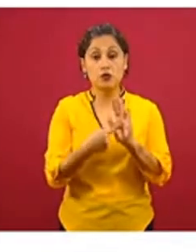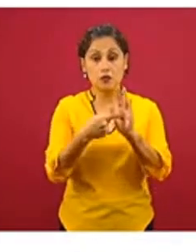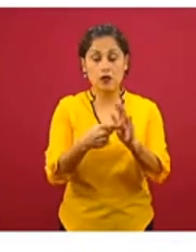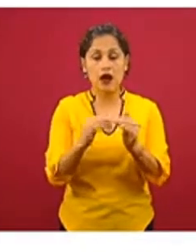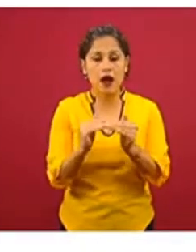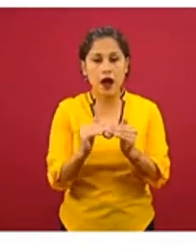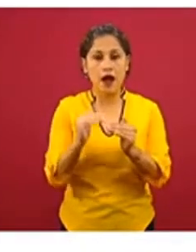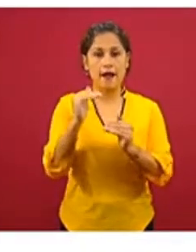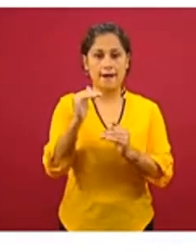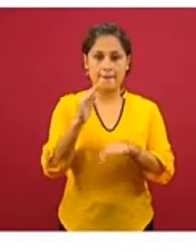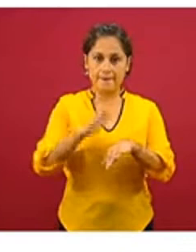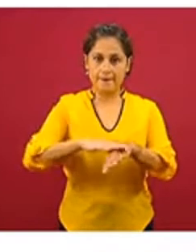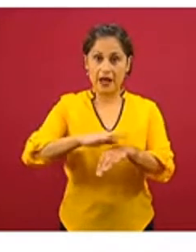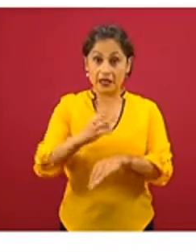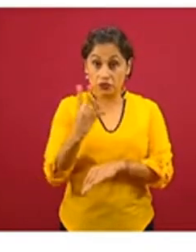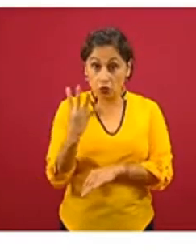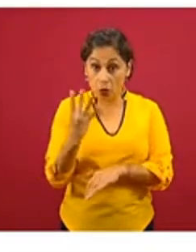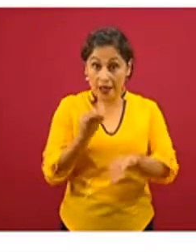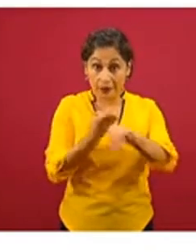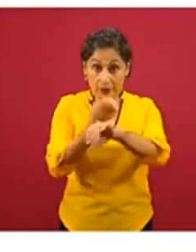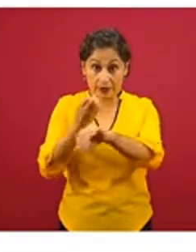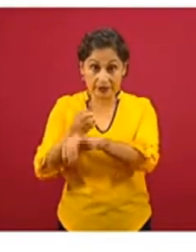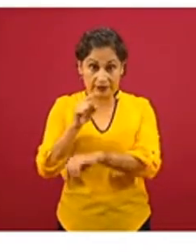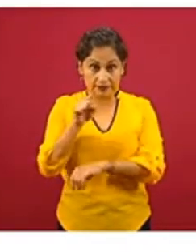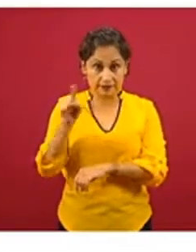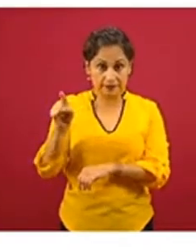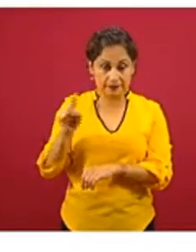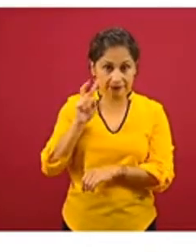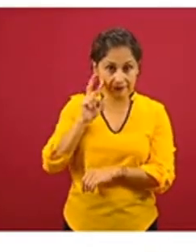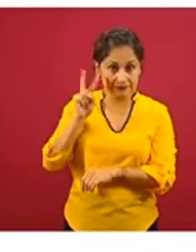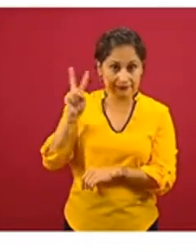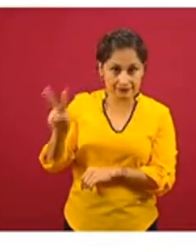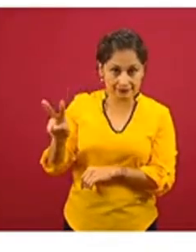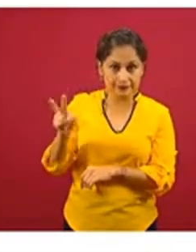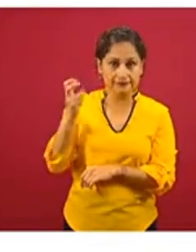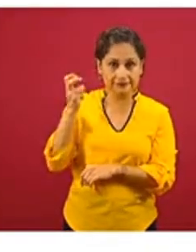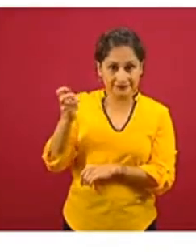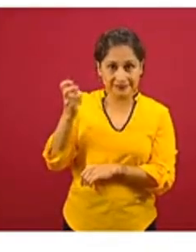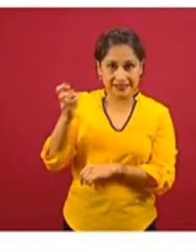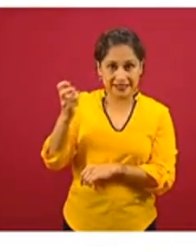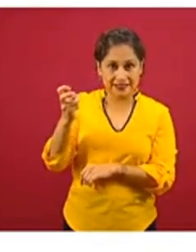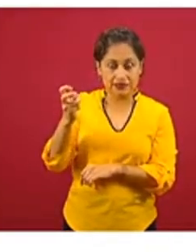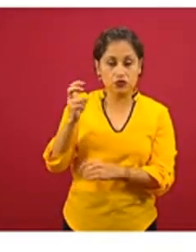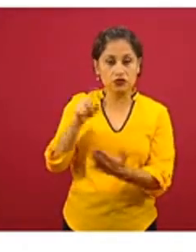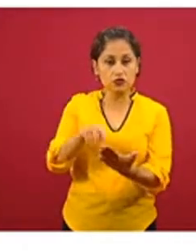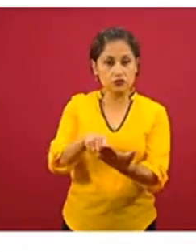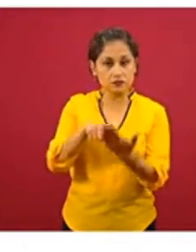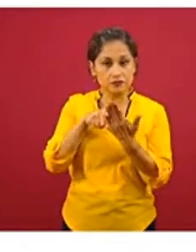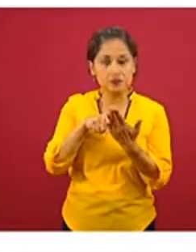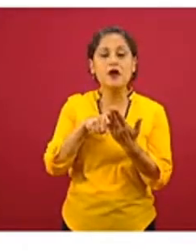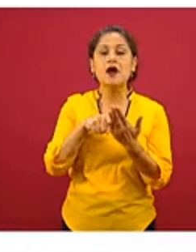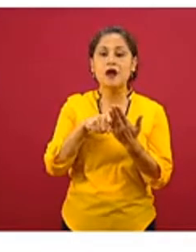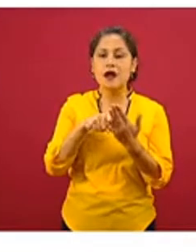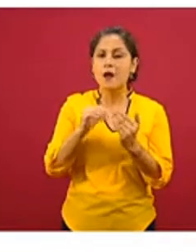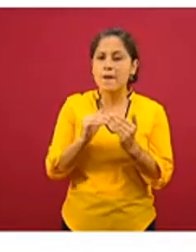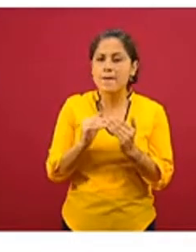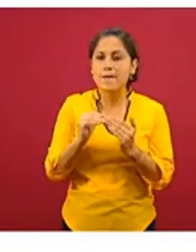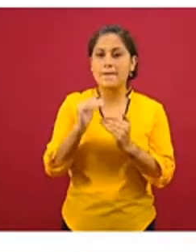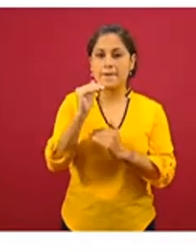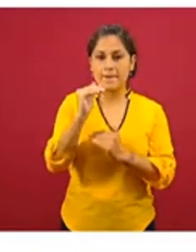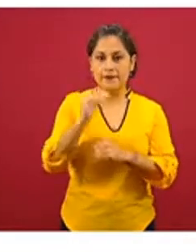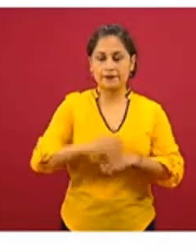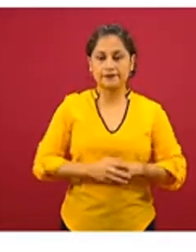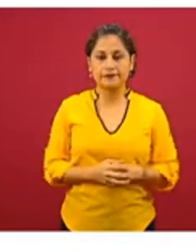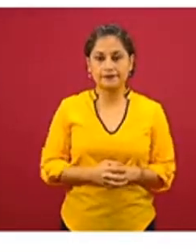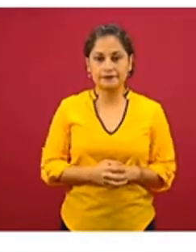en los 4 estados que estamos viendo en pantalla: Coahuila, Colima, Chiapas y Chihuahua. La siguiente, por